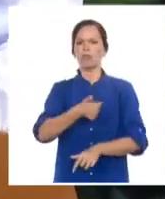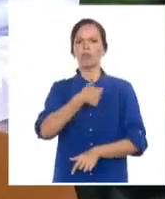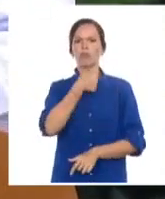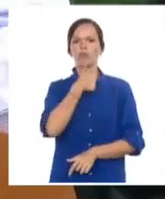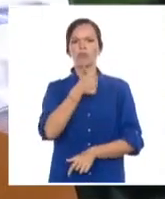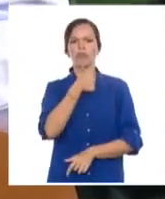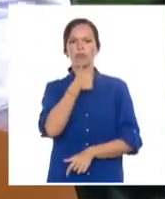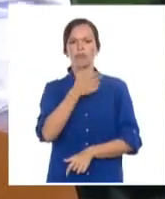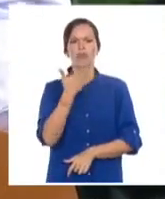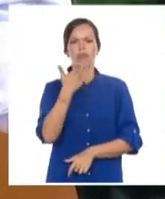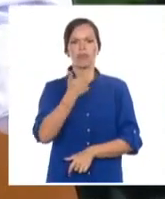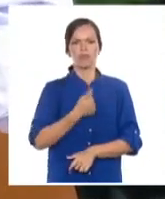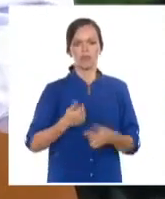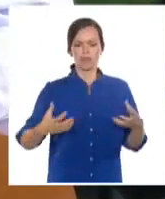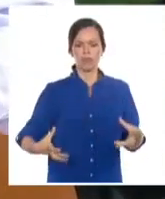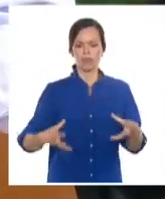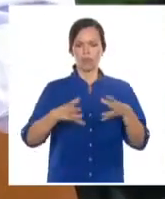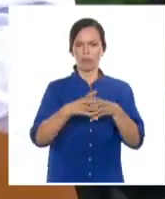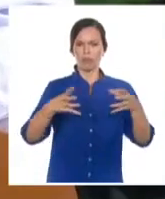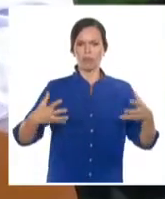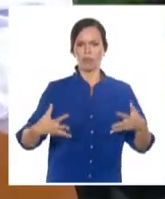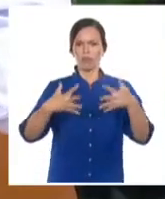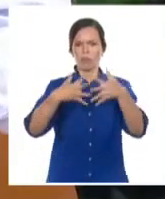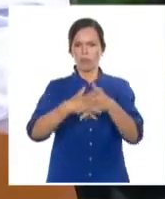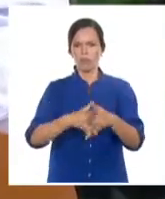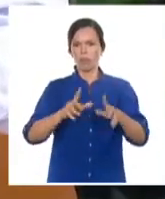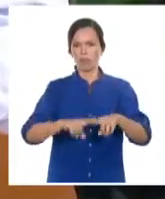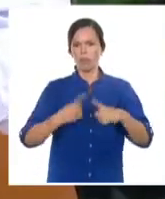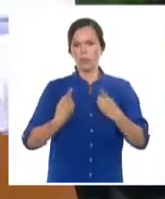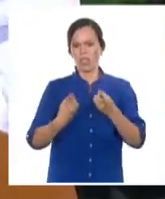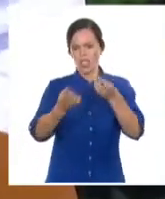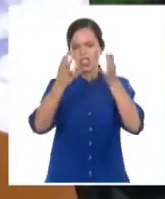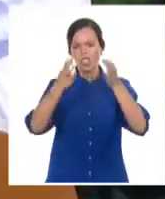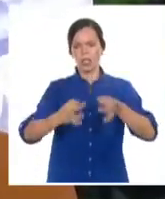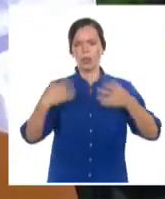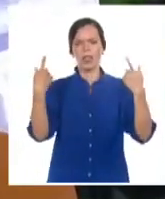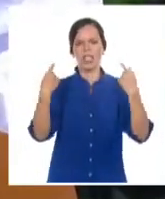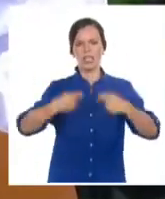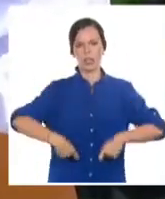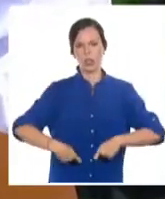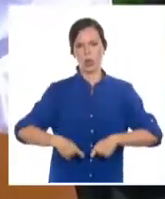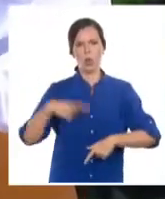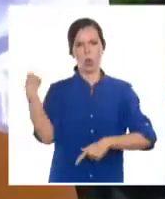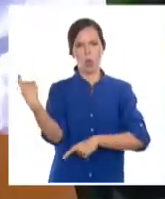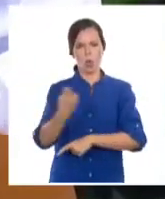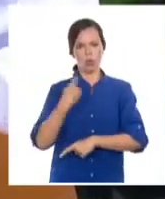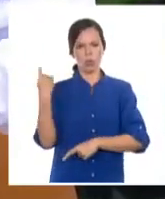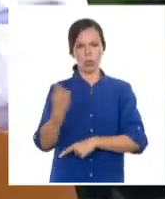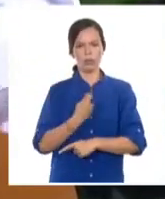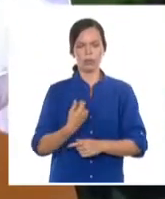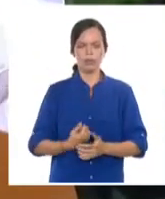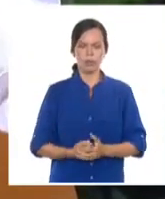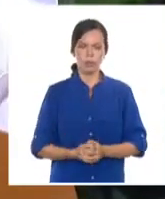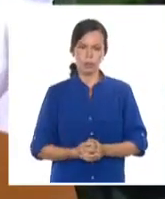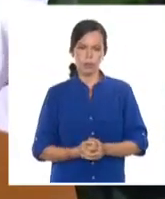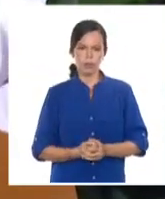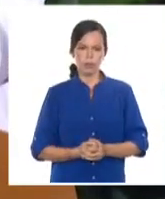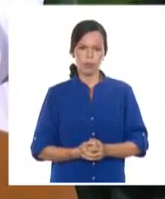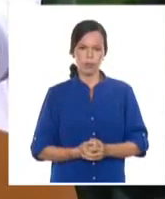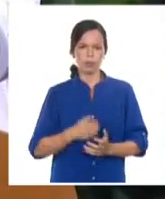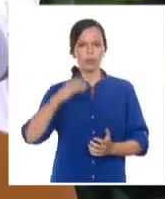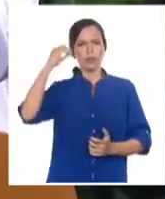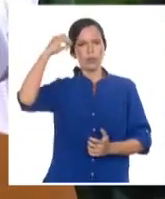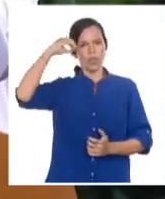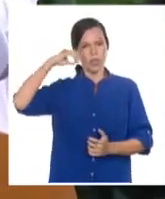y Desde hacía mucho tiempo Uno de Los Patriotas más decididos a tomar las armas estaba consciente de que